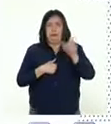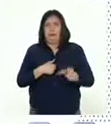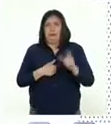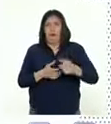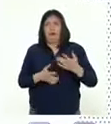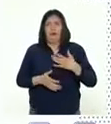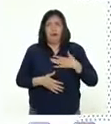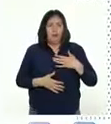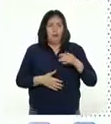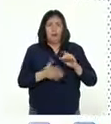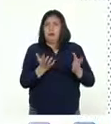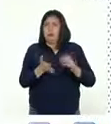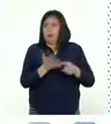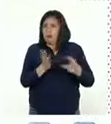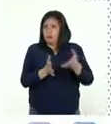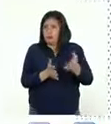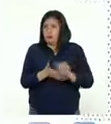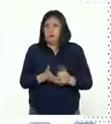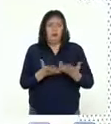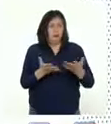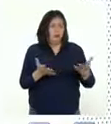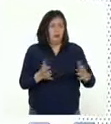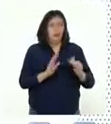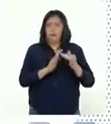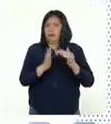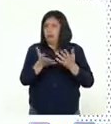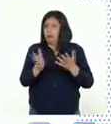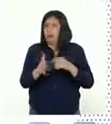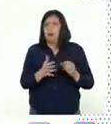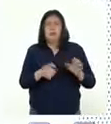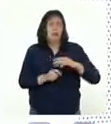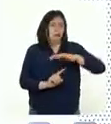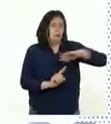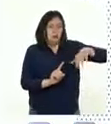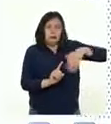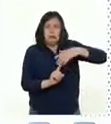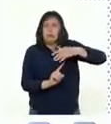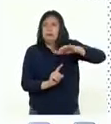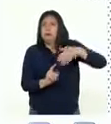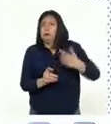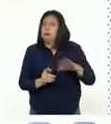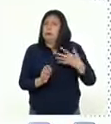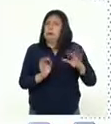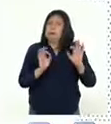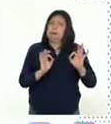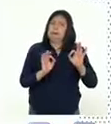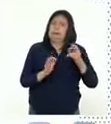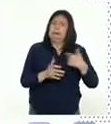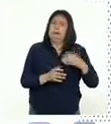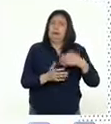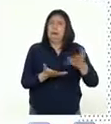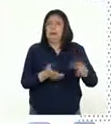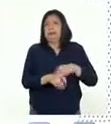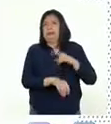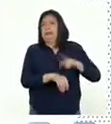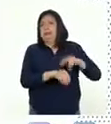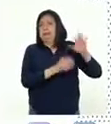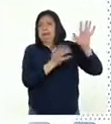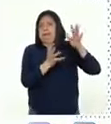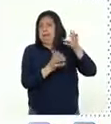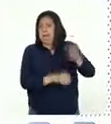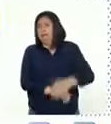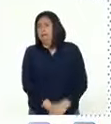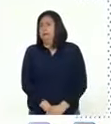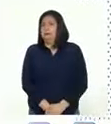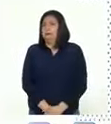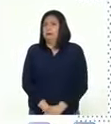física, su estructura productiva, sus bienes y su medio ambiente frente a posibles desastres o eventos peligrosos que puedan